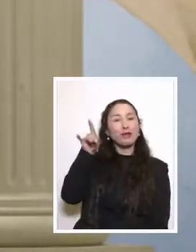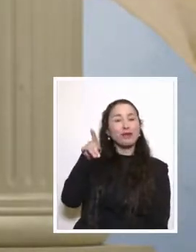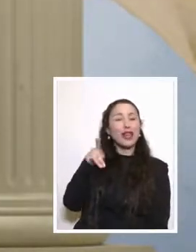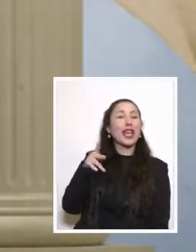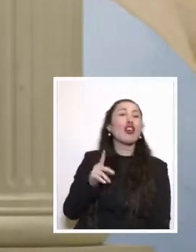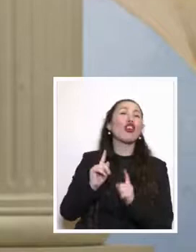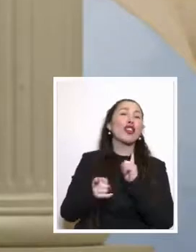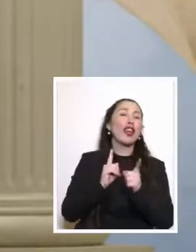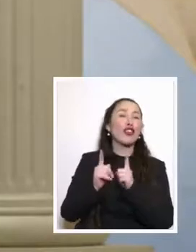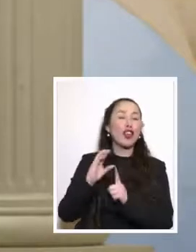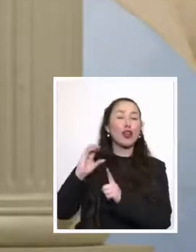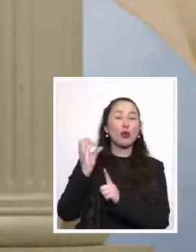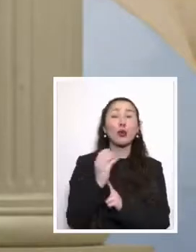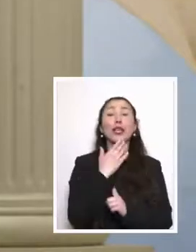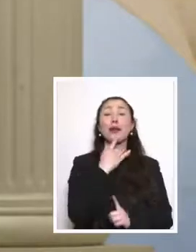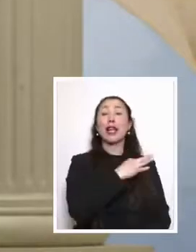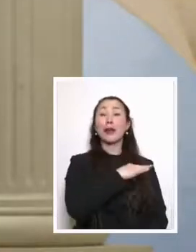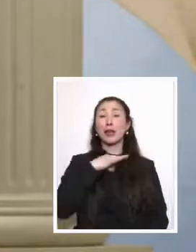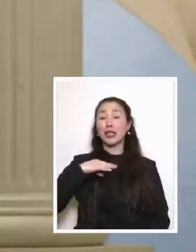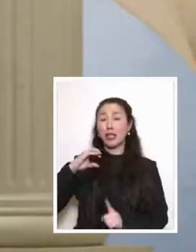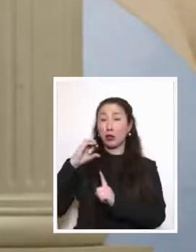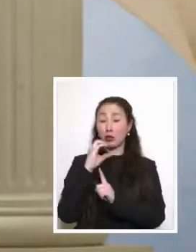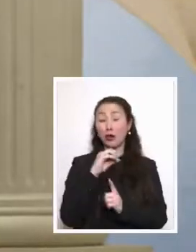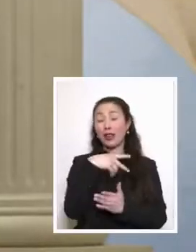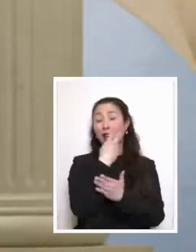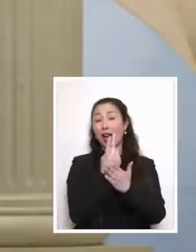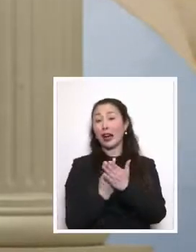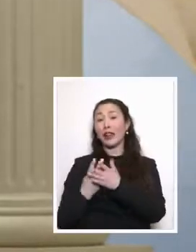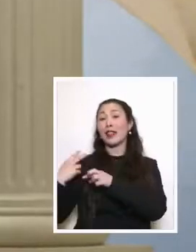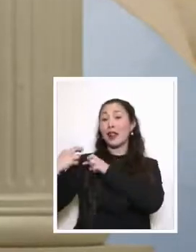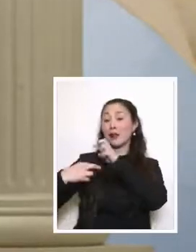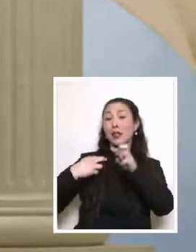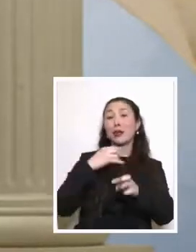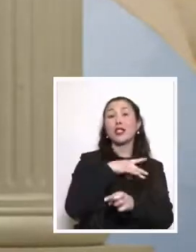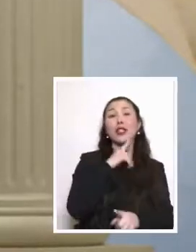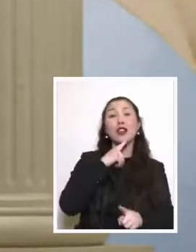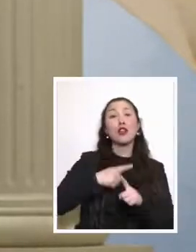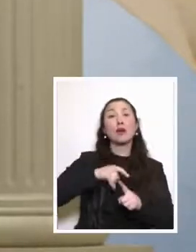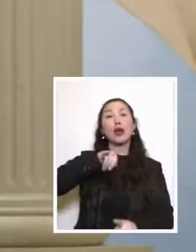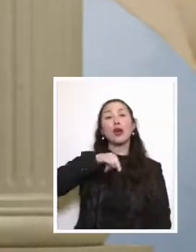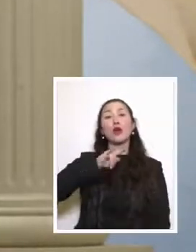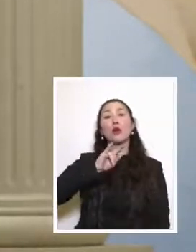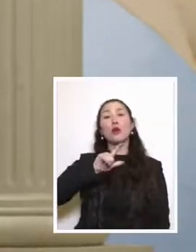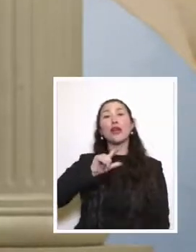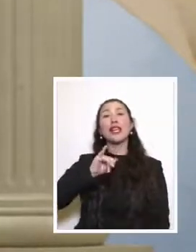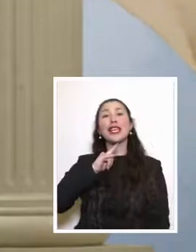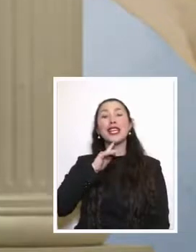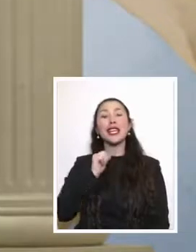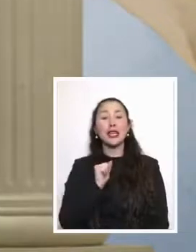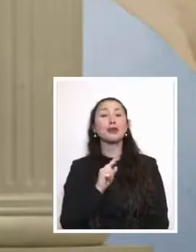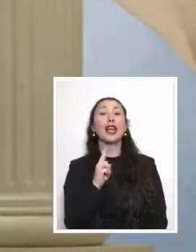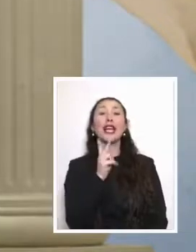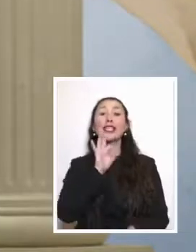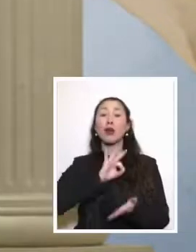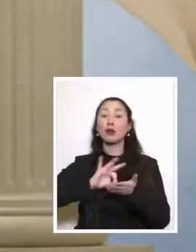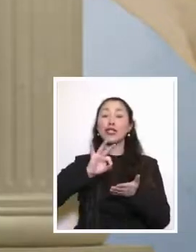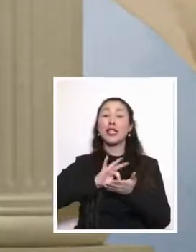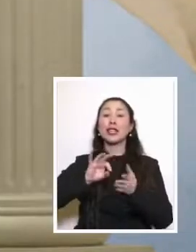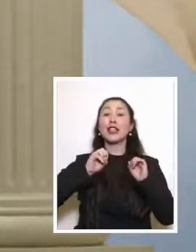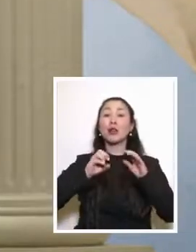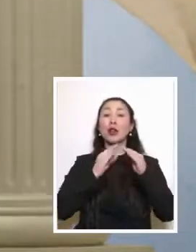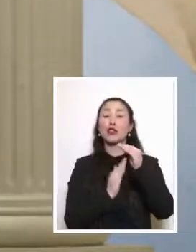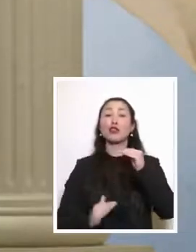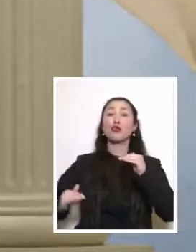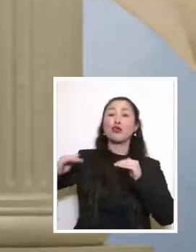la ministra también de Cultura, de las Artes y del Patrimonio de Chile, Julieta Brodsky, a la subsecretaria de Educación